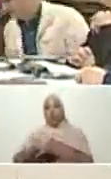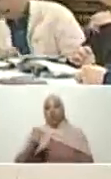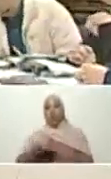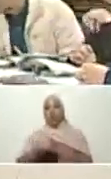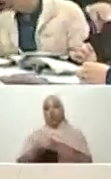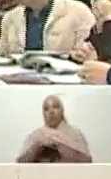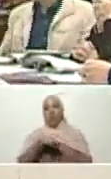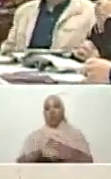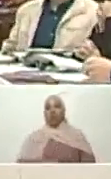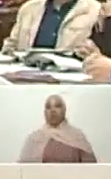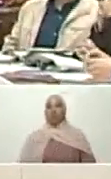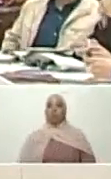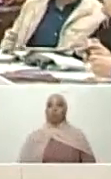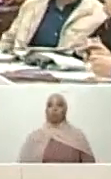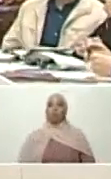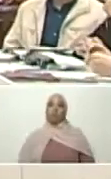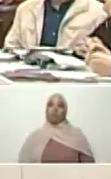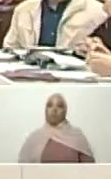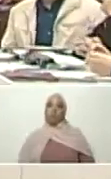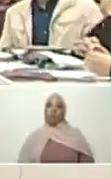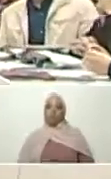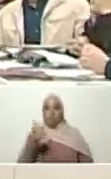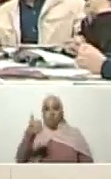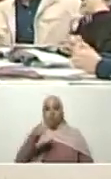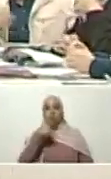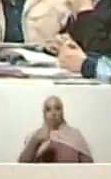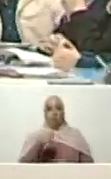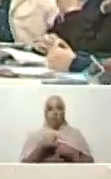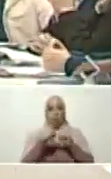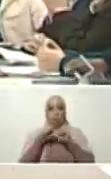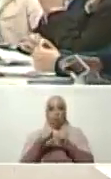pues. Sigue hablando, pues, que vas bien.